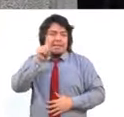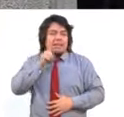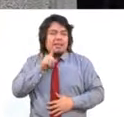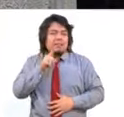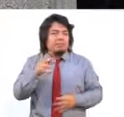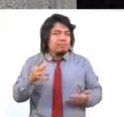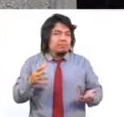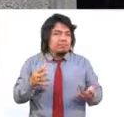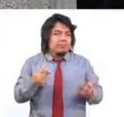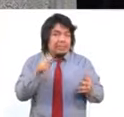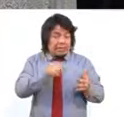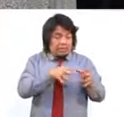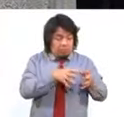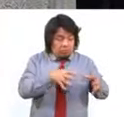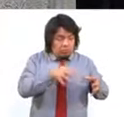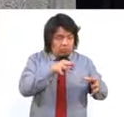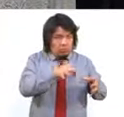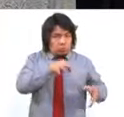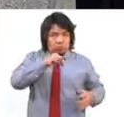¿qué porcentaje